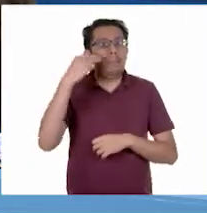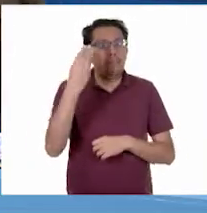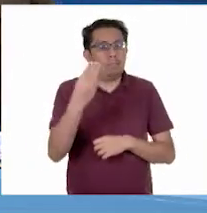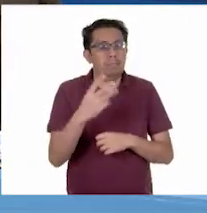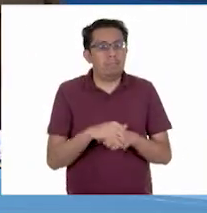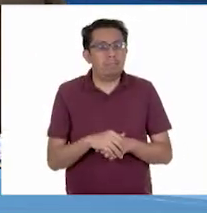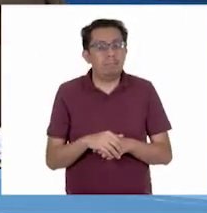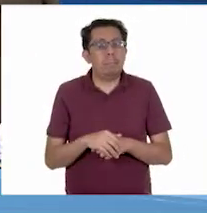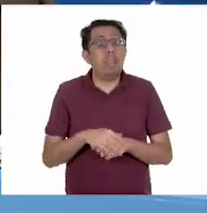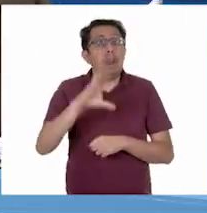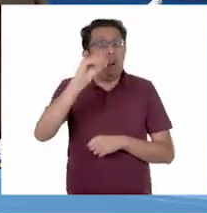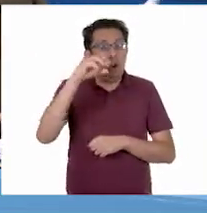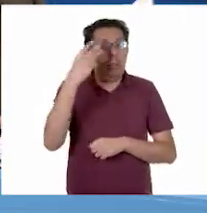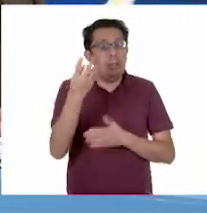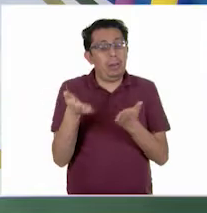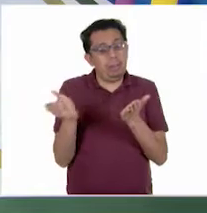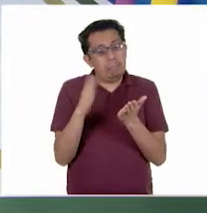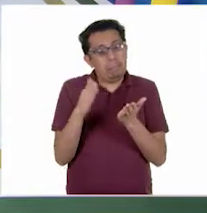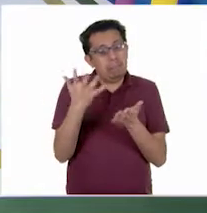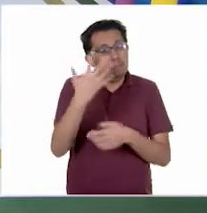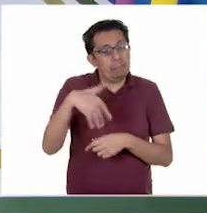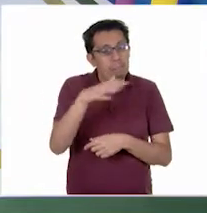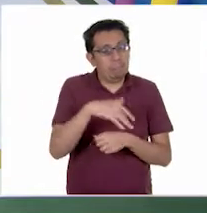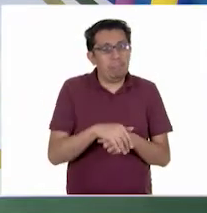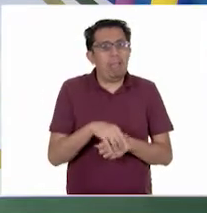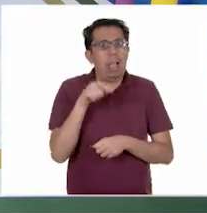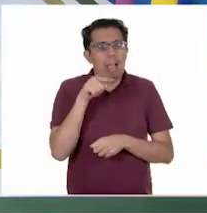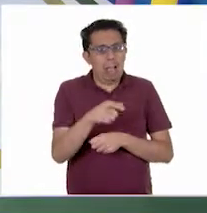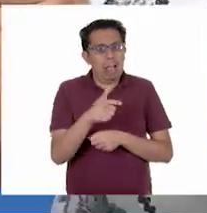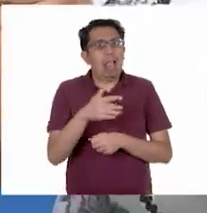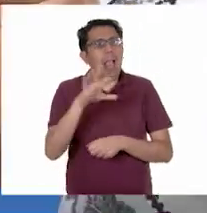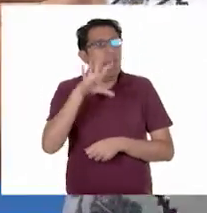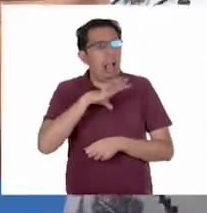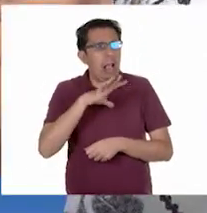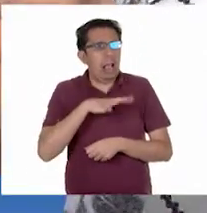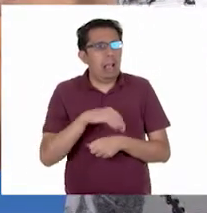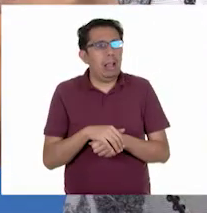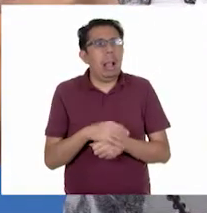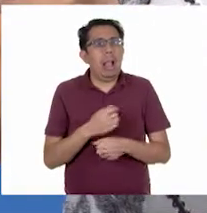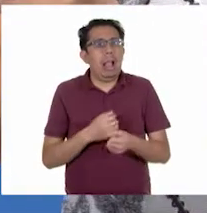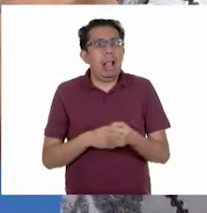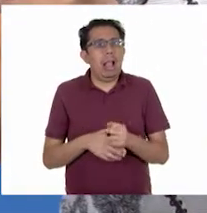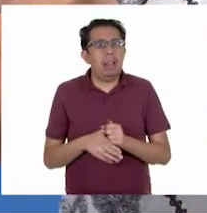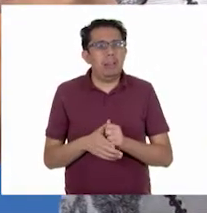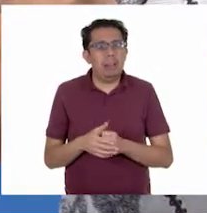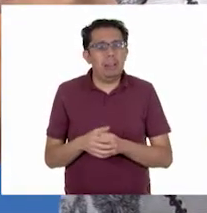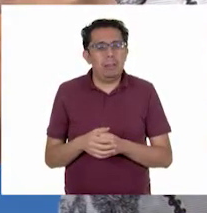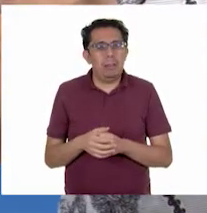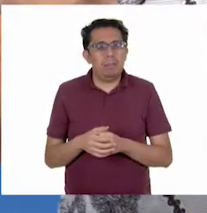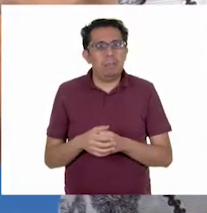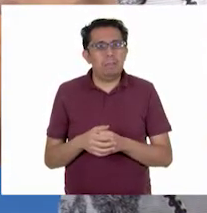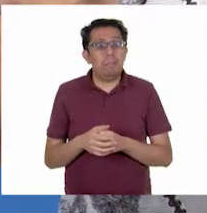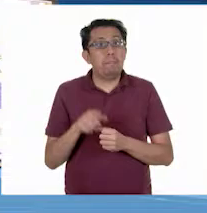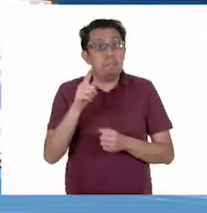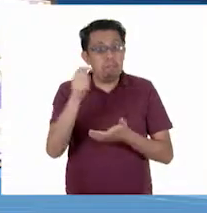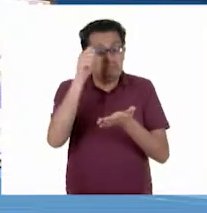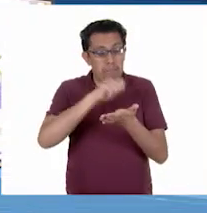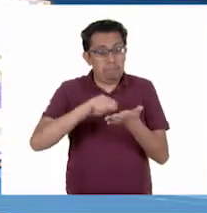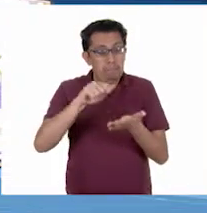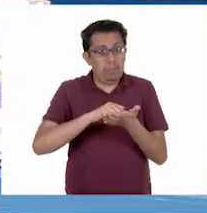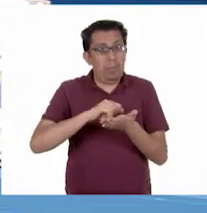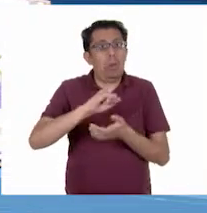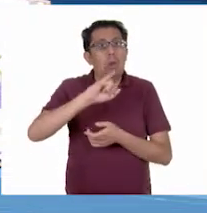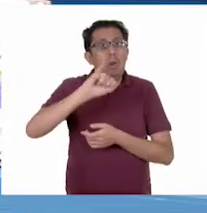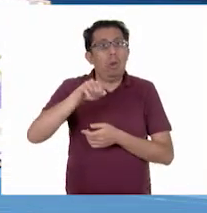a buscarlo, página 93, y ahí vamos a encontrar algunos haikus del autor mexicano José